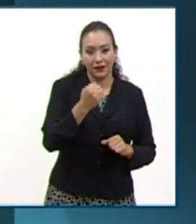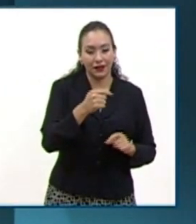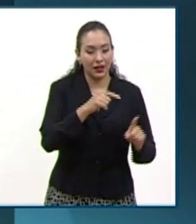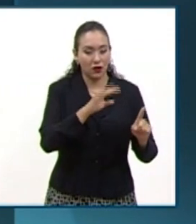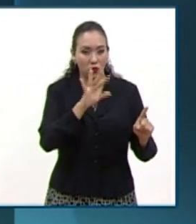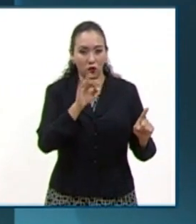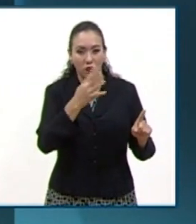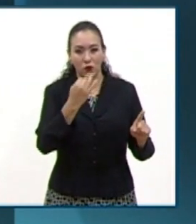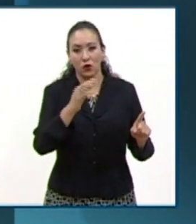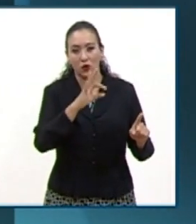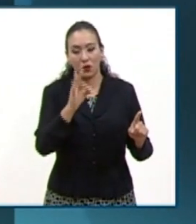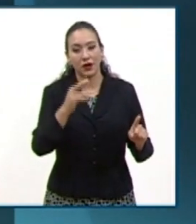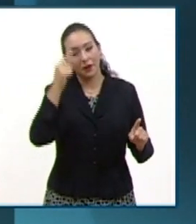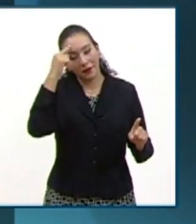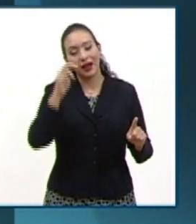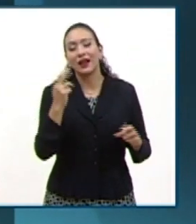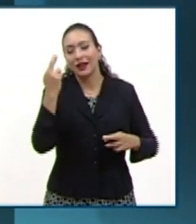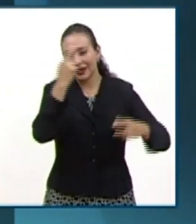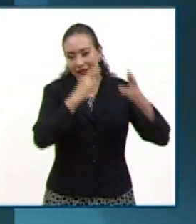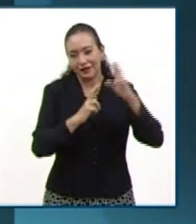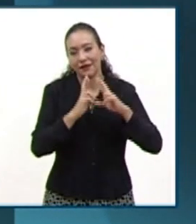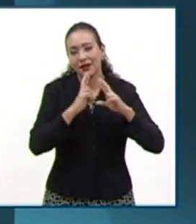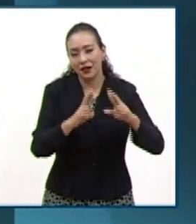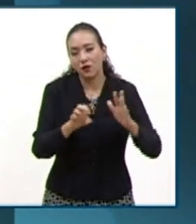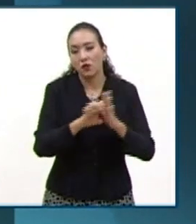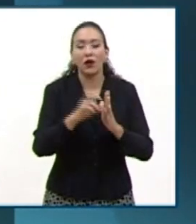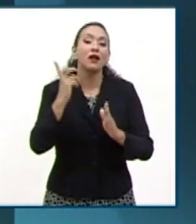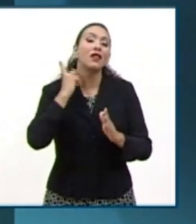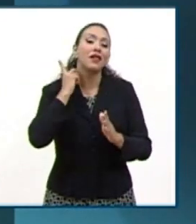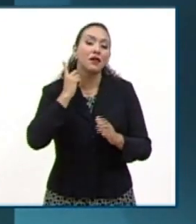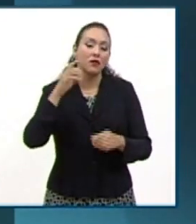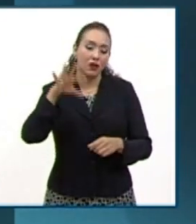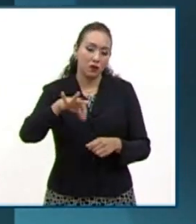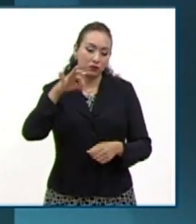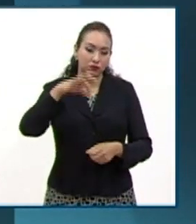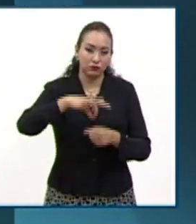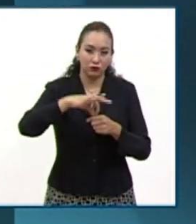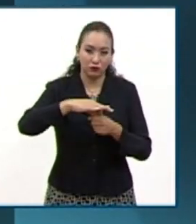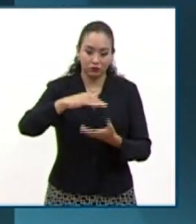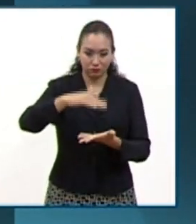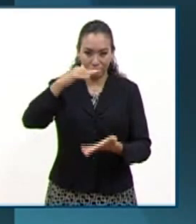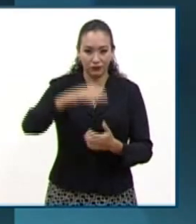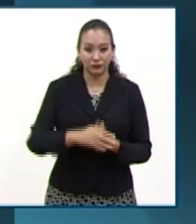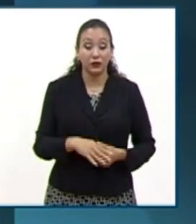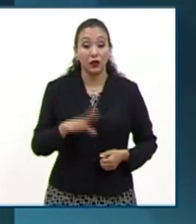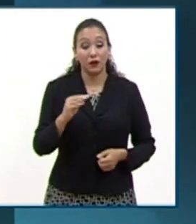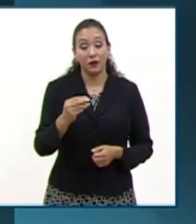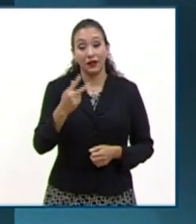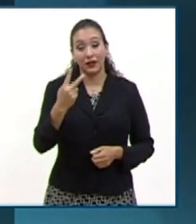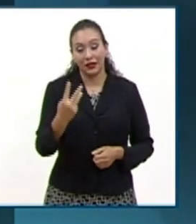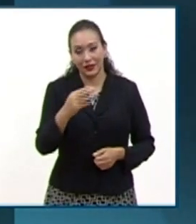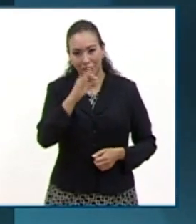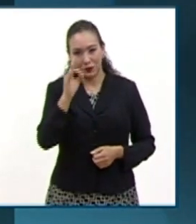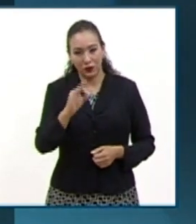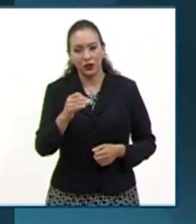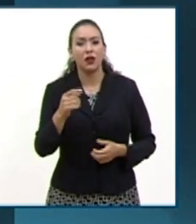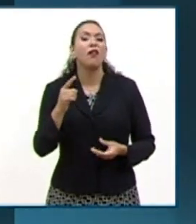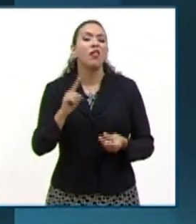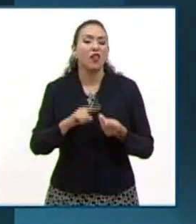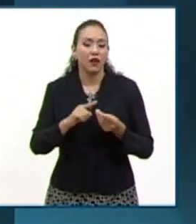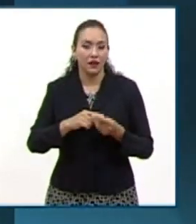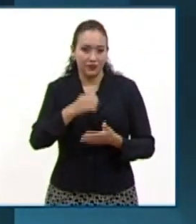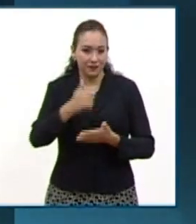para cuestionar los resultados de alguna elección de diputado de mayoría. El 33% de los juicios corresponden a la Ciudad de